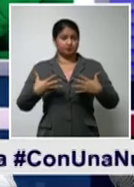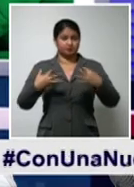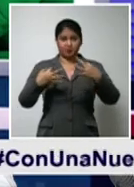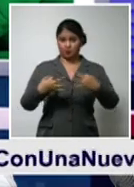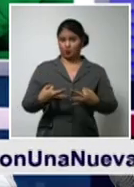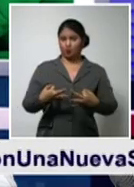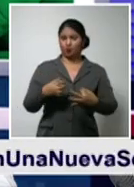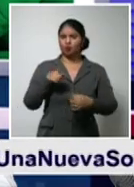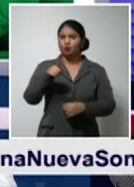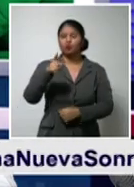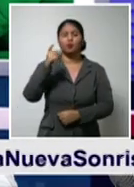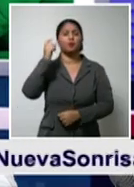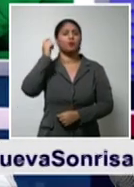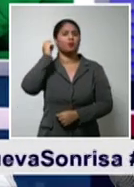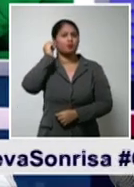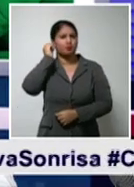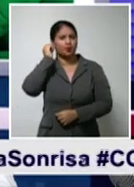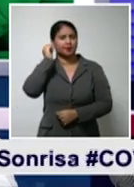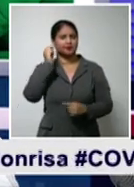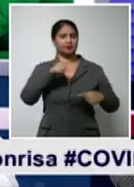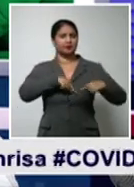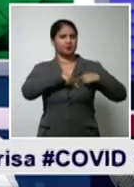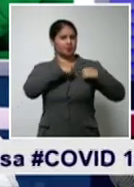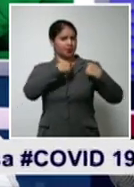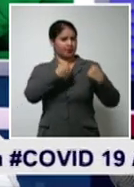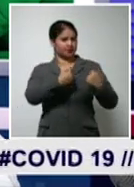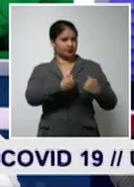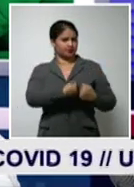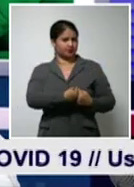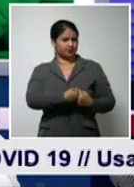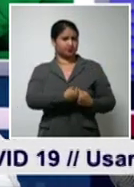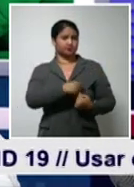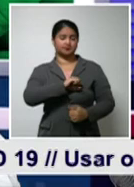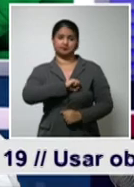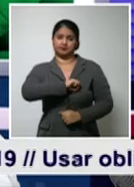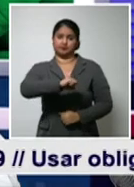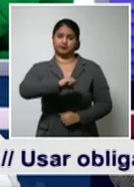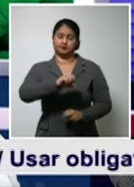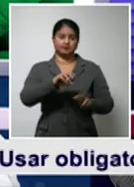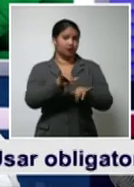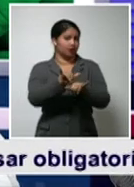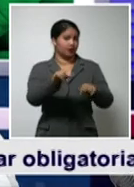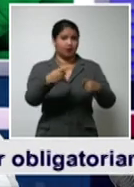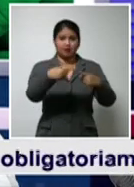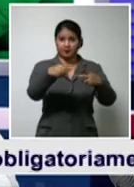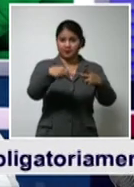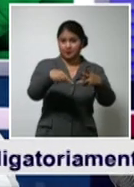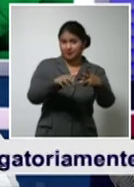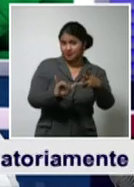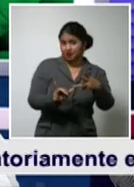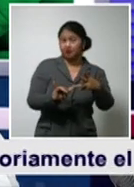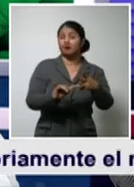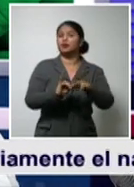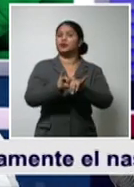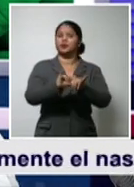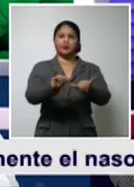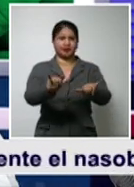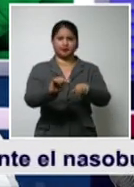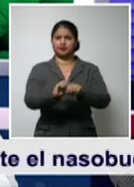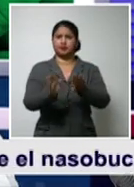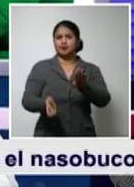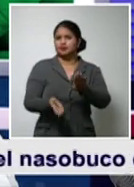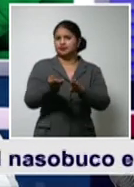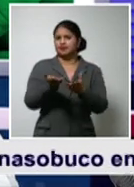determinado hace una parada cardíaca en asistolia, de la cual tampoco fue posible su